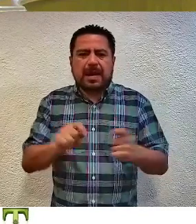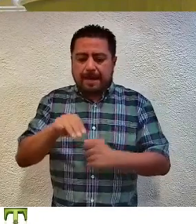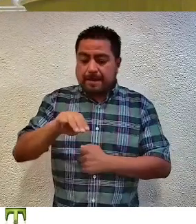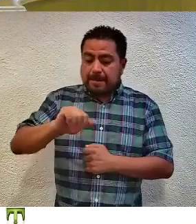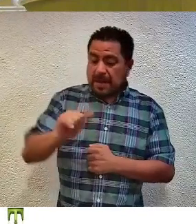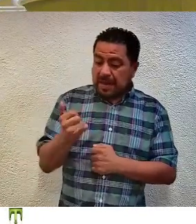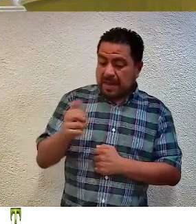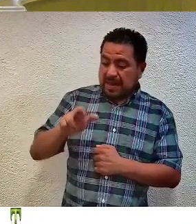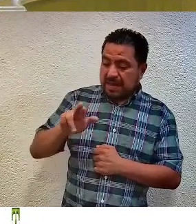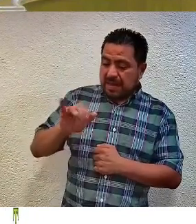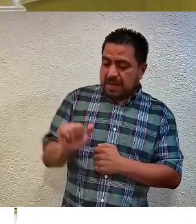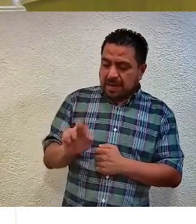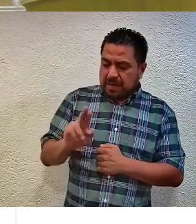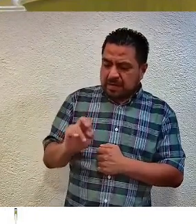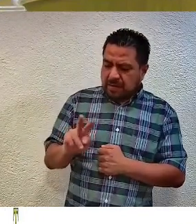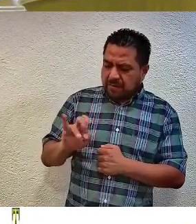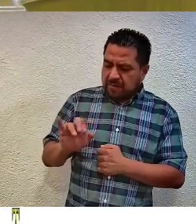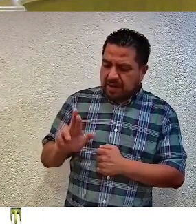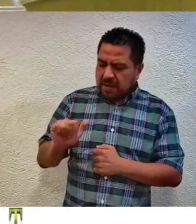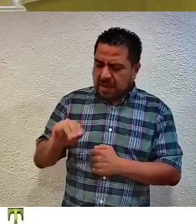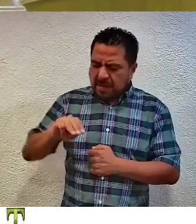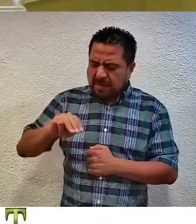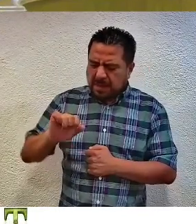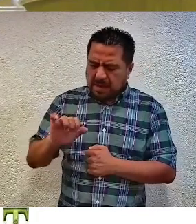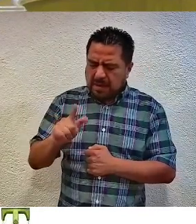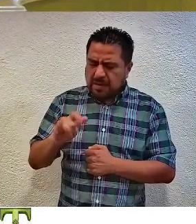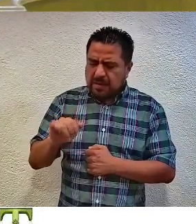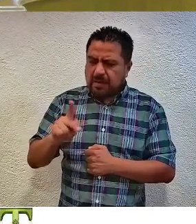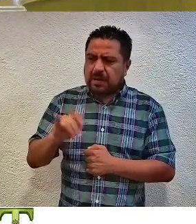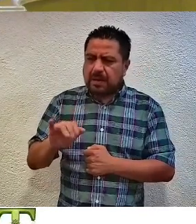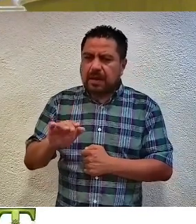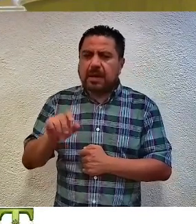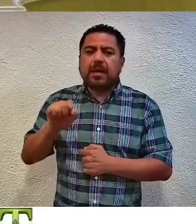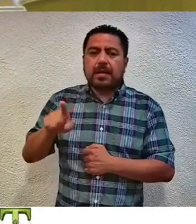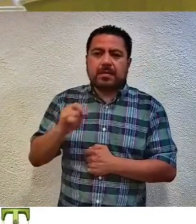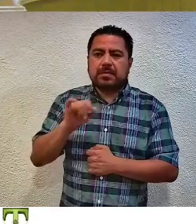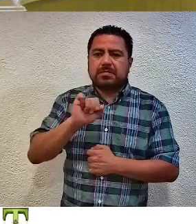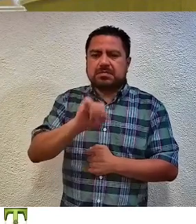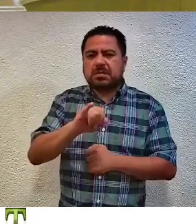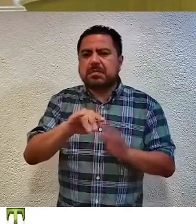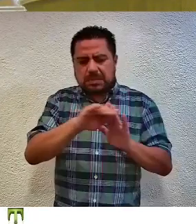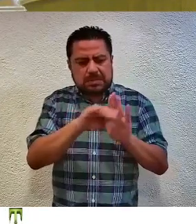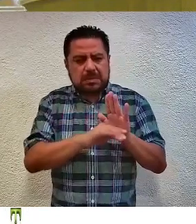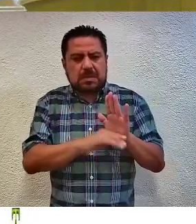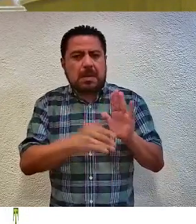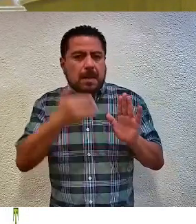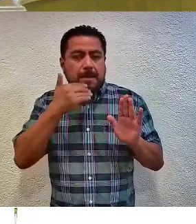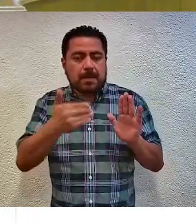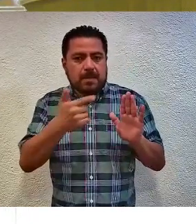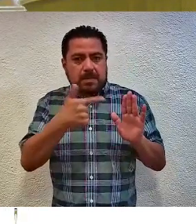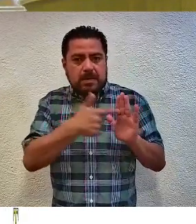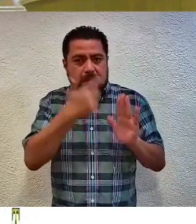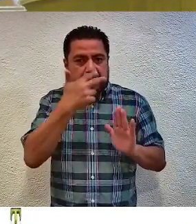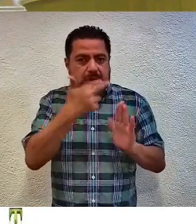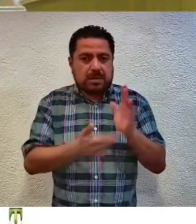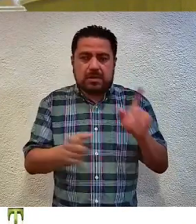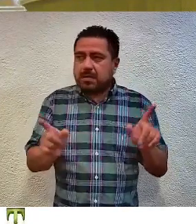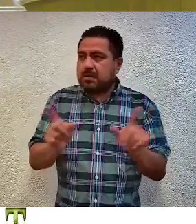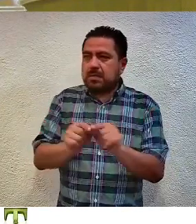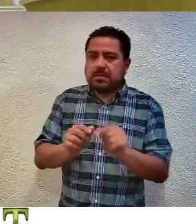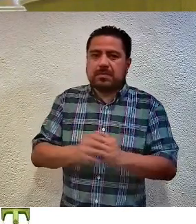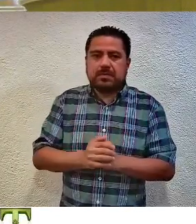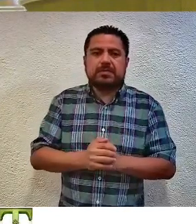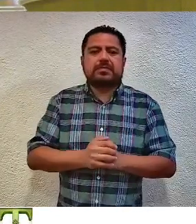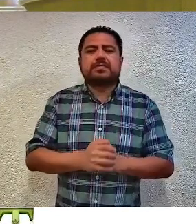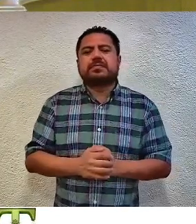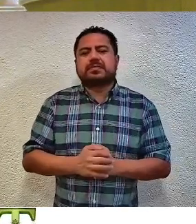Monserrán Río Rivera y Malinal y Godínez Segura por cumplir con los requisitos de elegibilidad. Es la cuenta, magistrada presidenta.